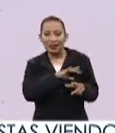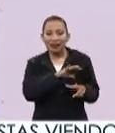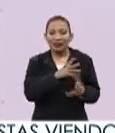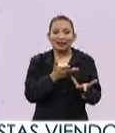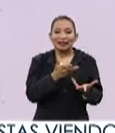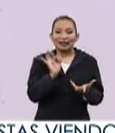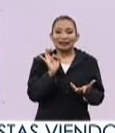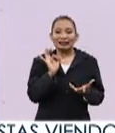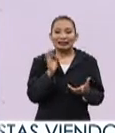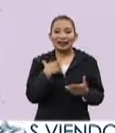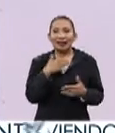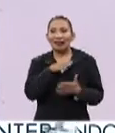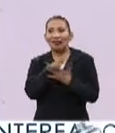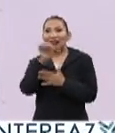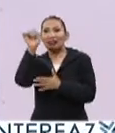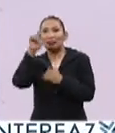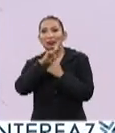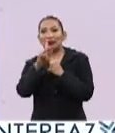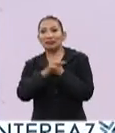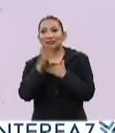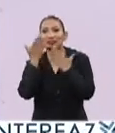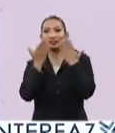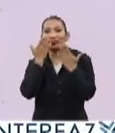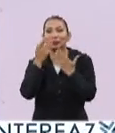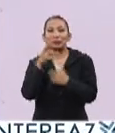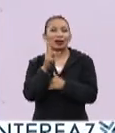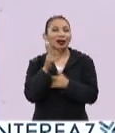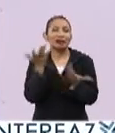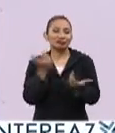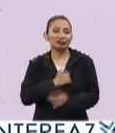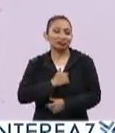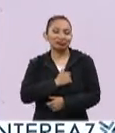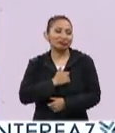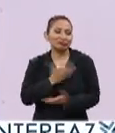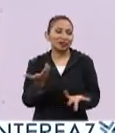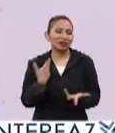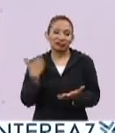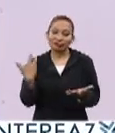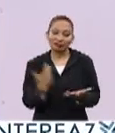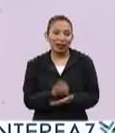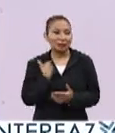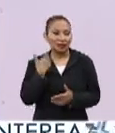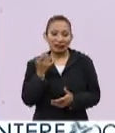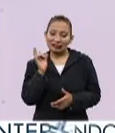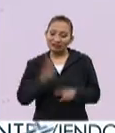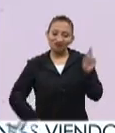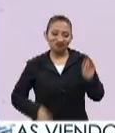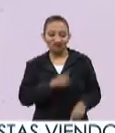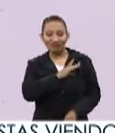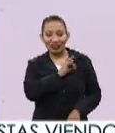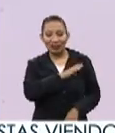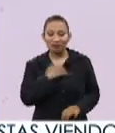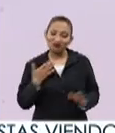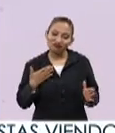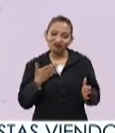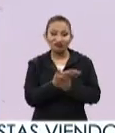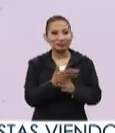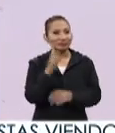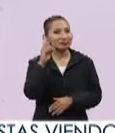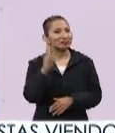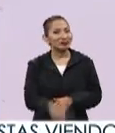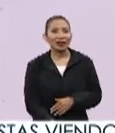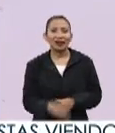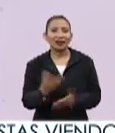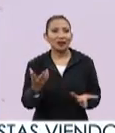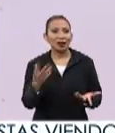de a lo mejor salir a un país extranjero a estudiar. Pero pues afortunadamente logré vencer este miedo y la verdad fue algo